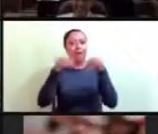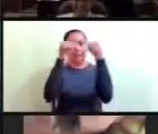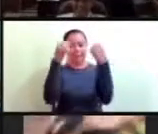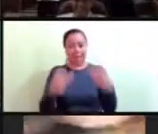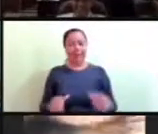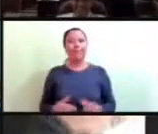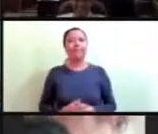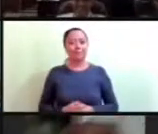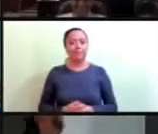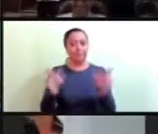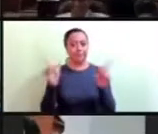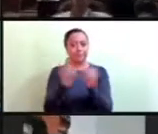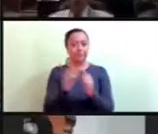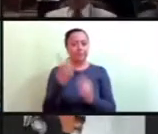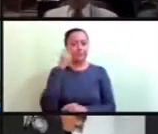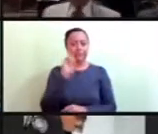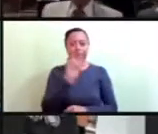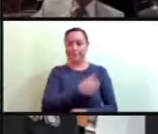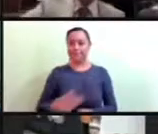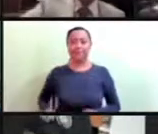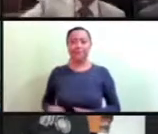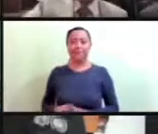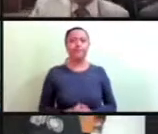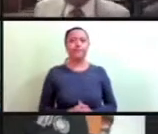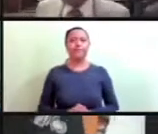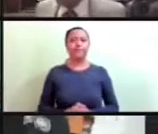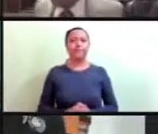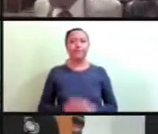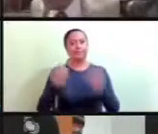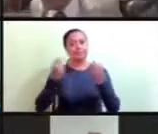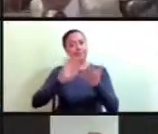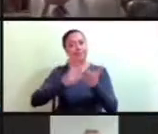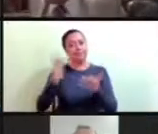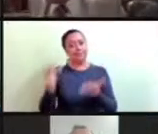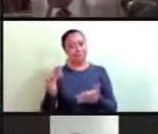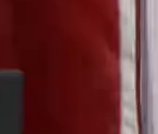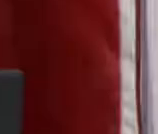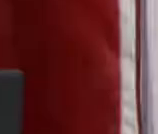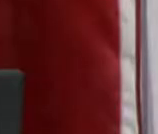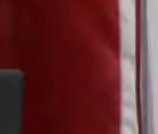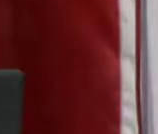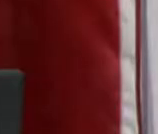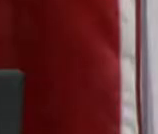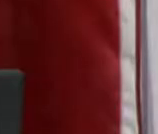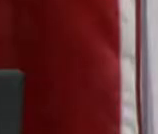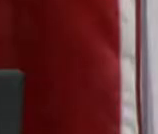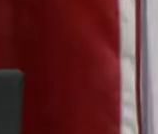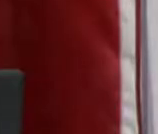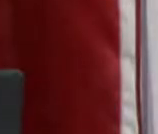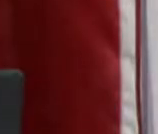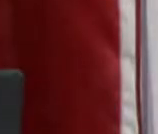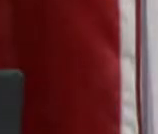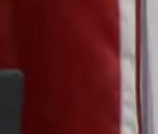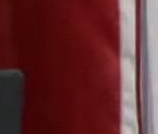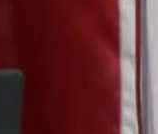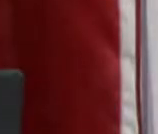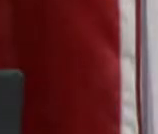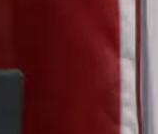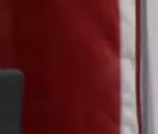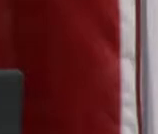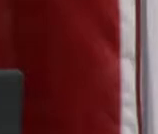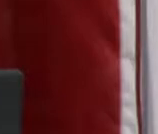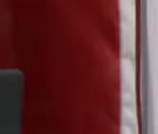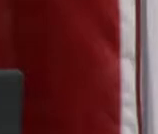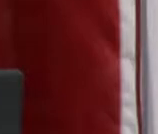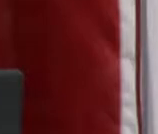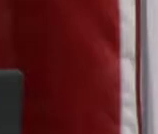¿Es cuanto, diputada presidenta? Muchas gracias, diputado Ciel. Se concede el uso de la palabra hasta por